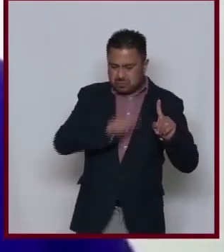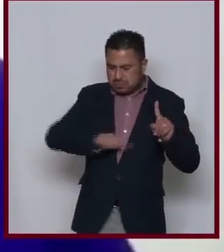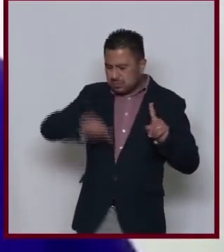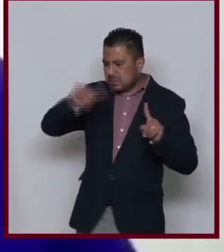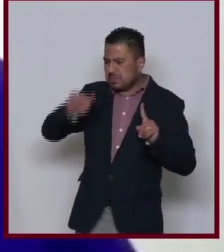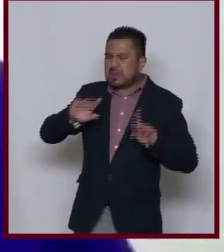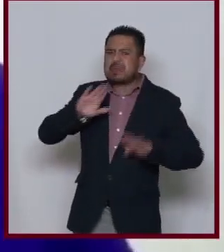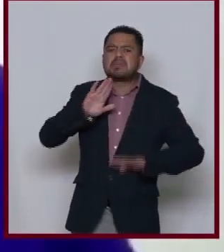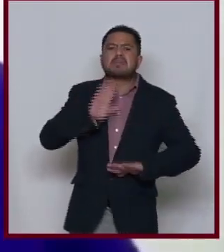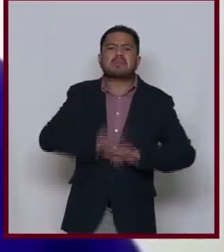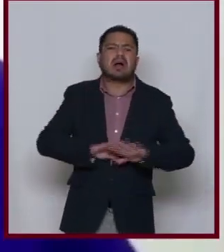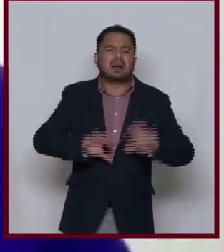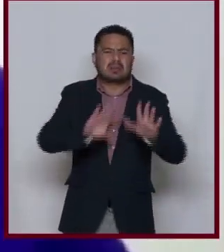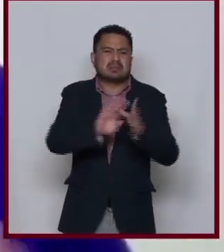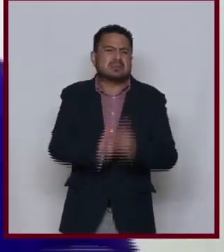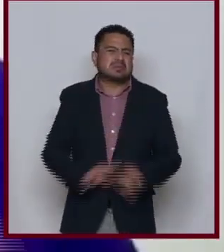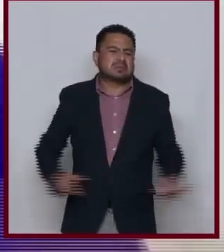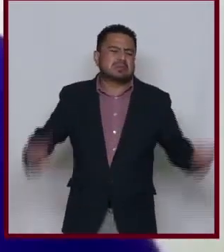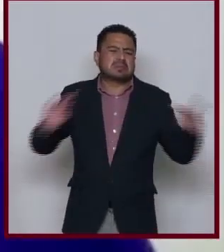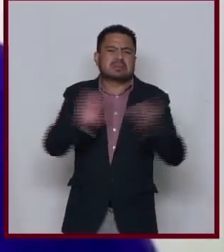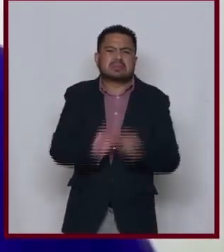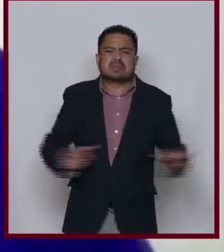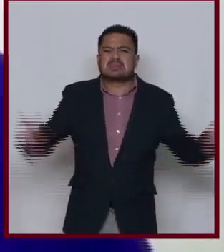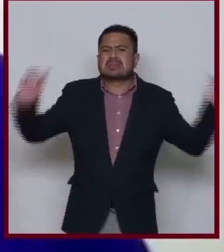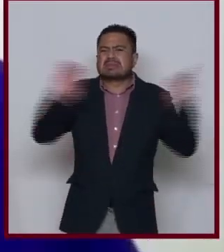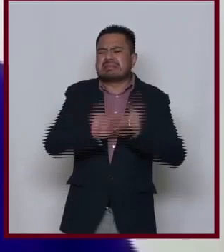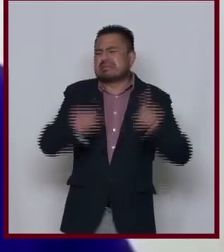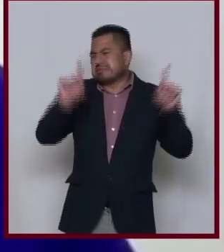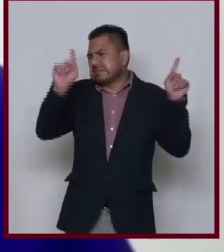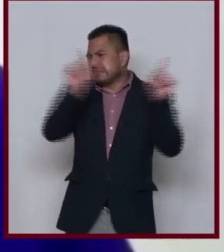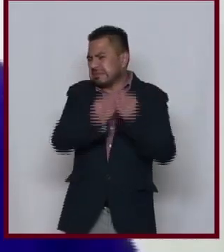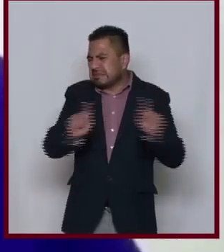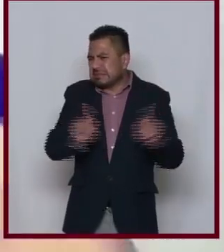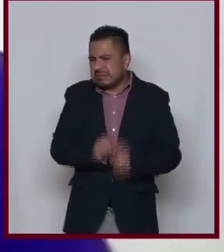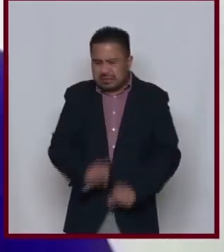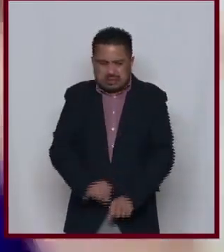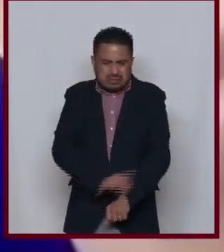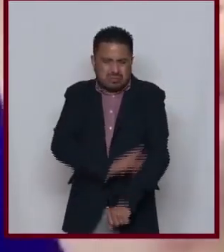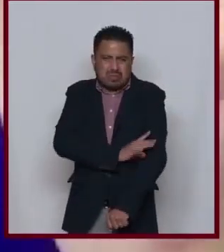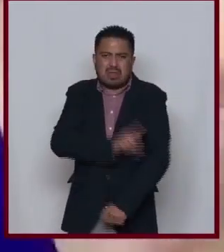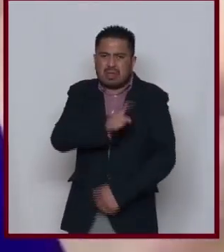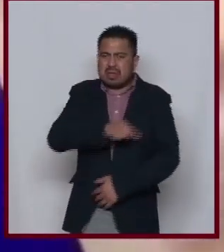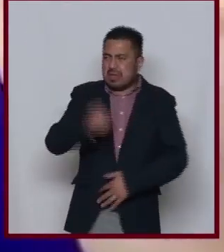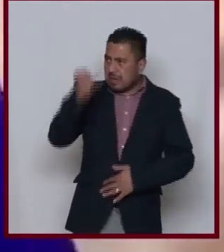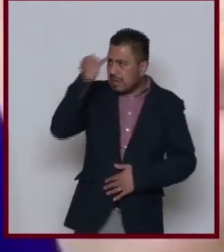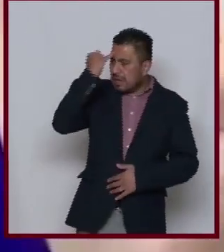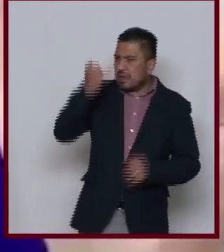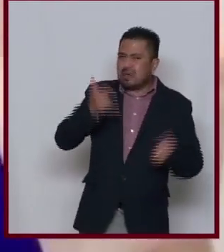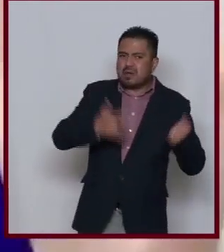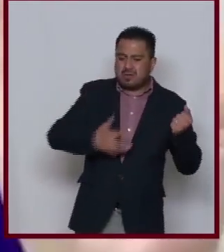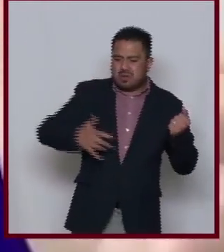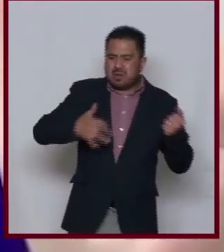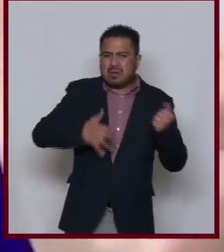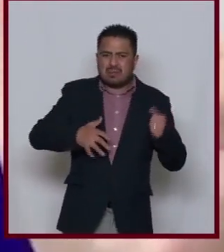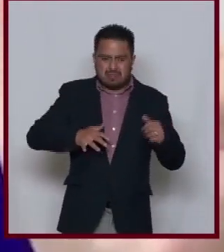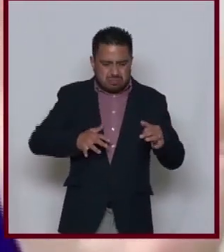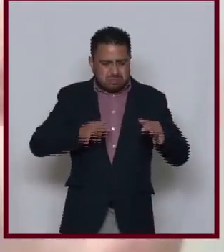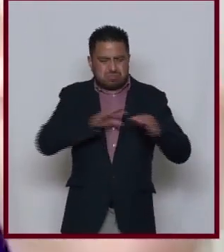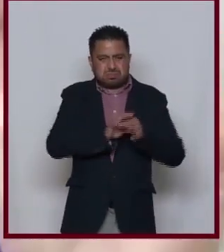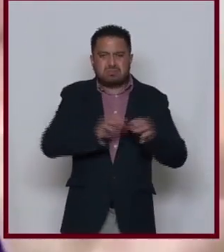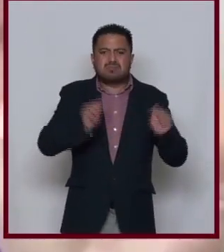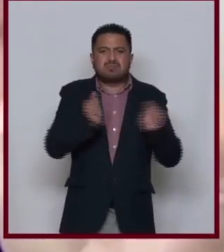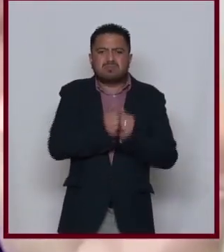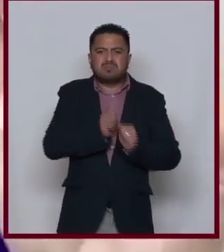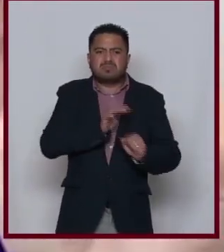poquito más que ejemplifique esta noción, imagínense una cuerda que está atada